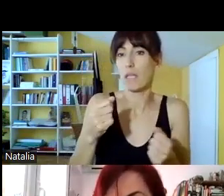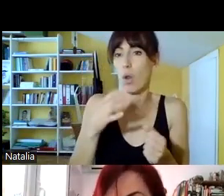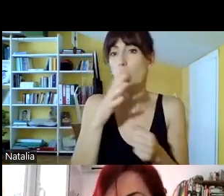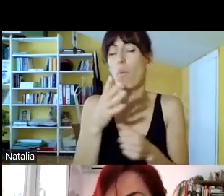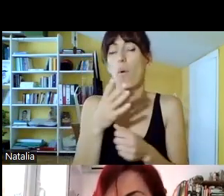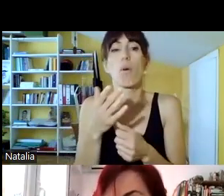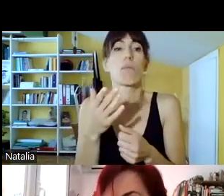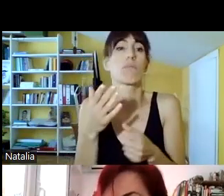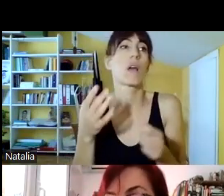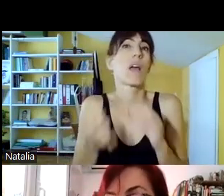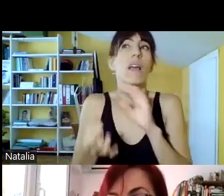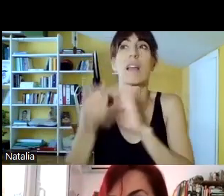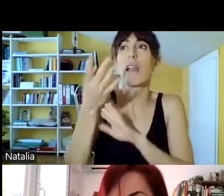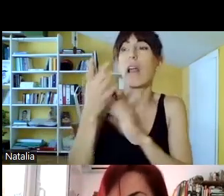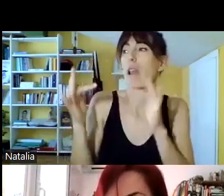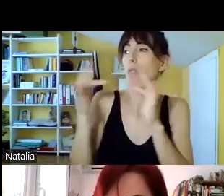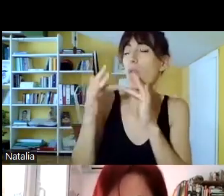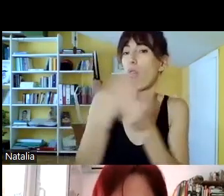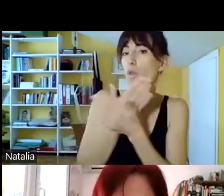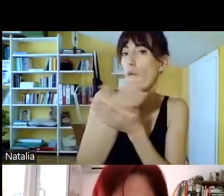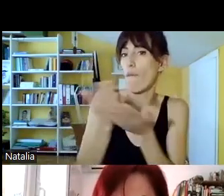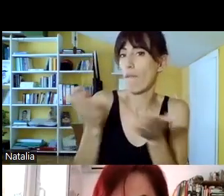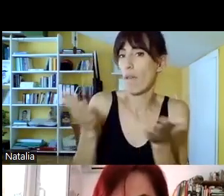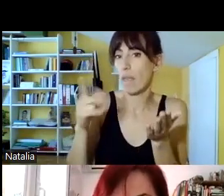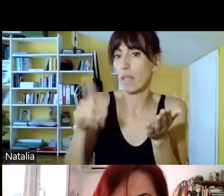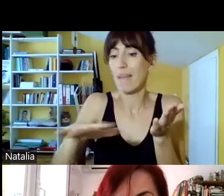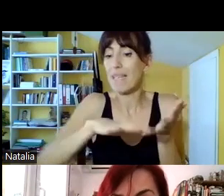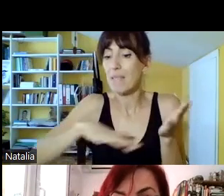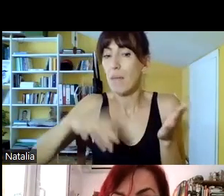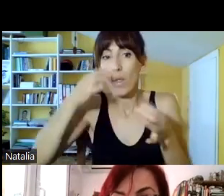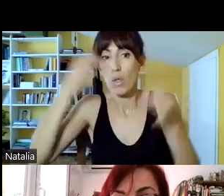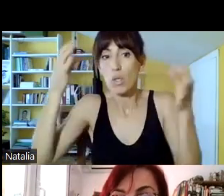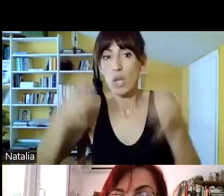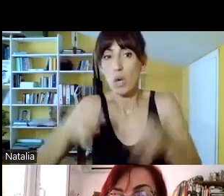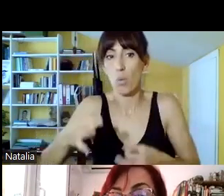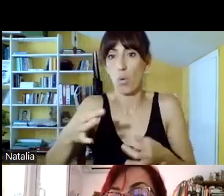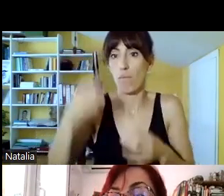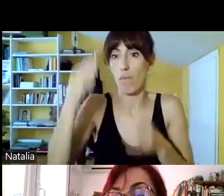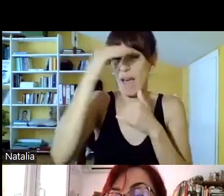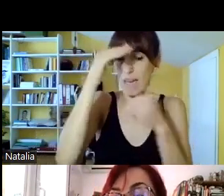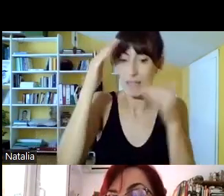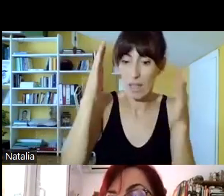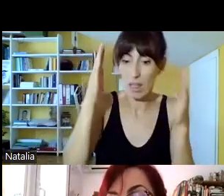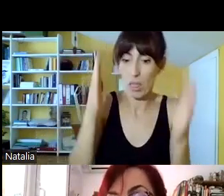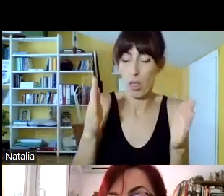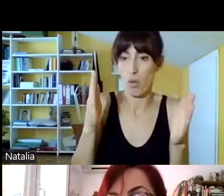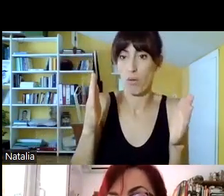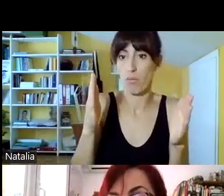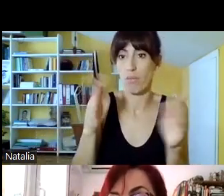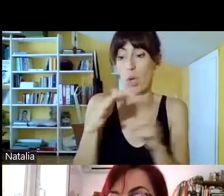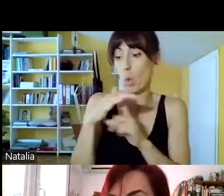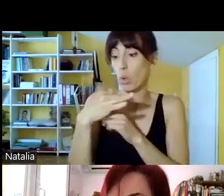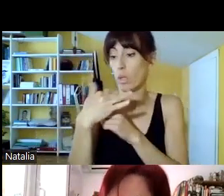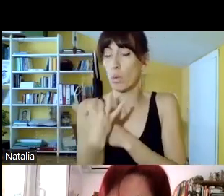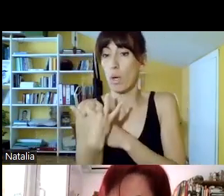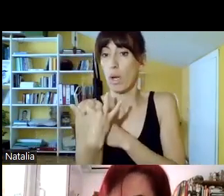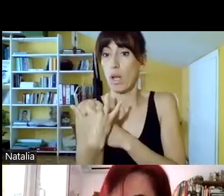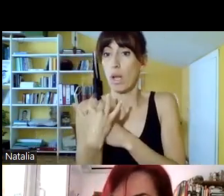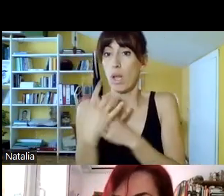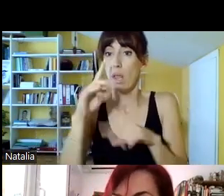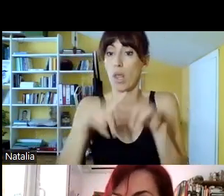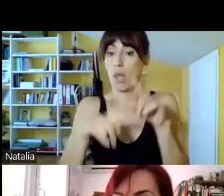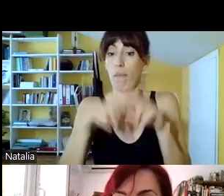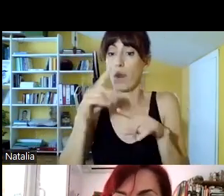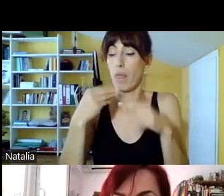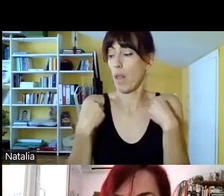crear una relación de confianza y el generar un espacio seguro, el que la atención esté contextualizada en la biografía